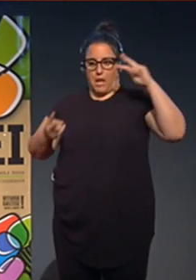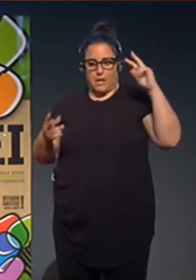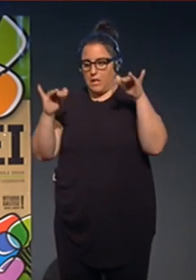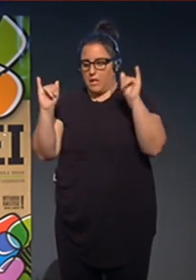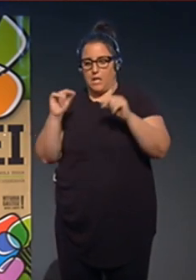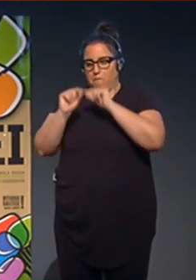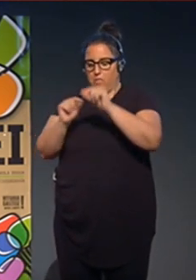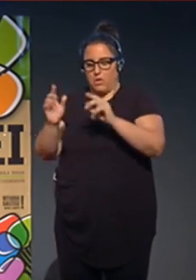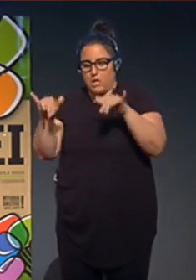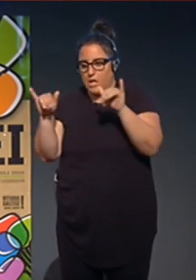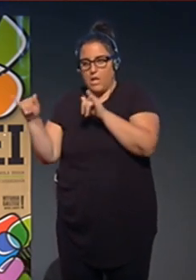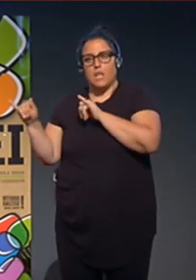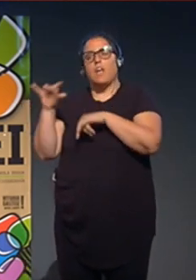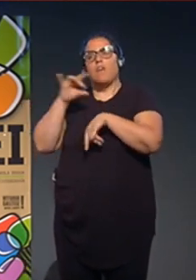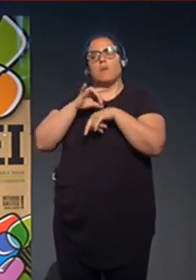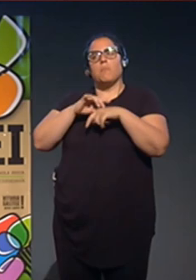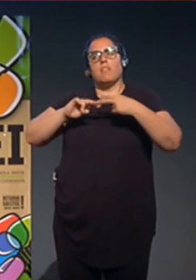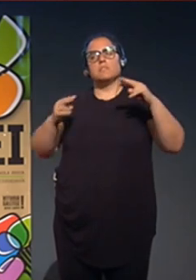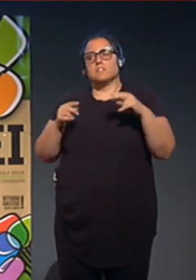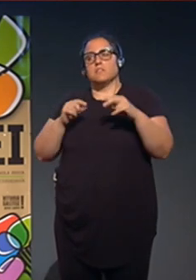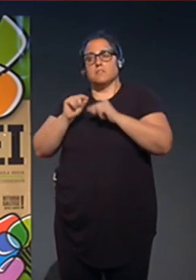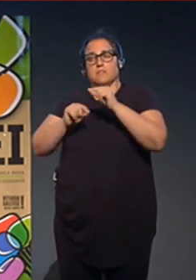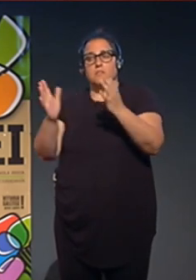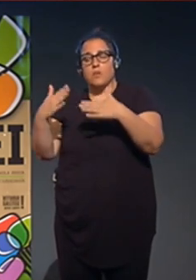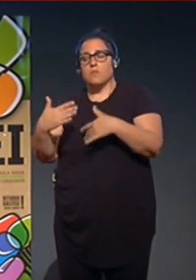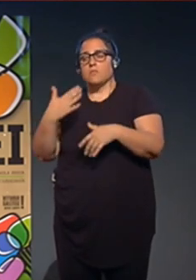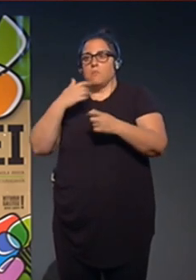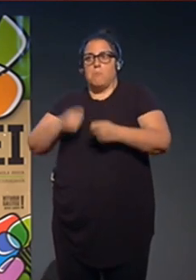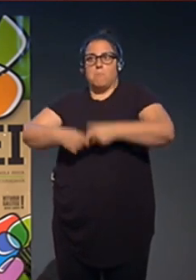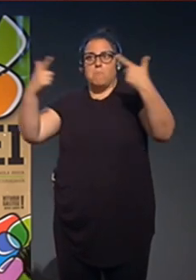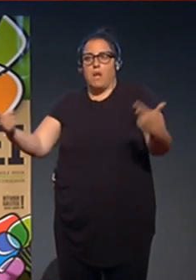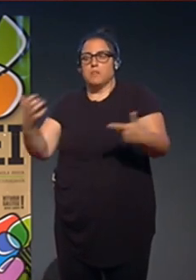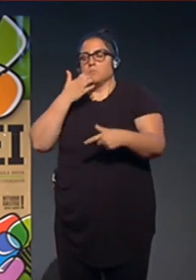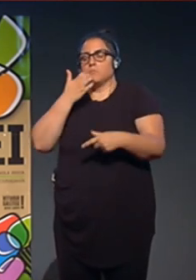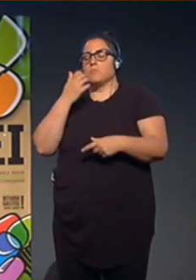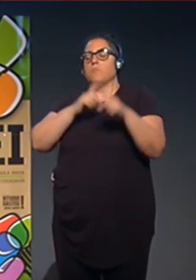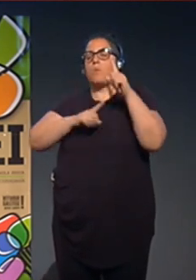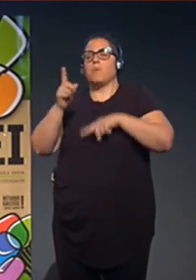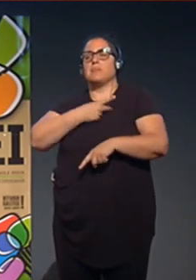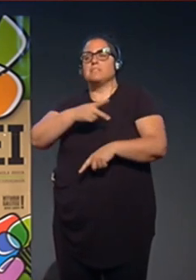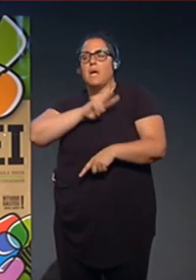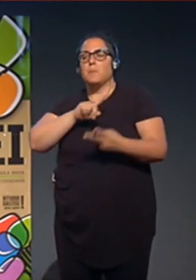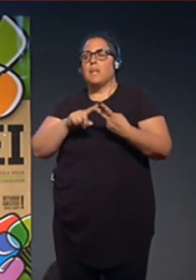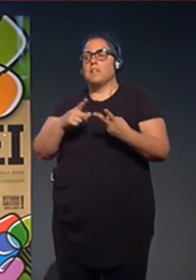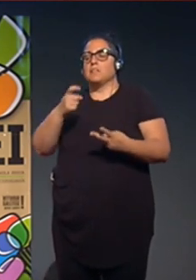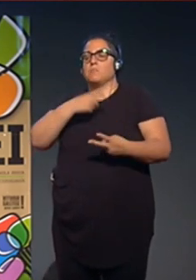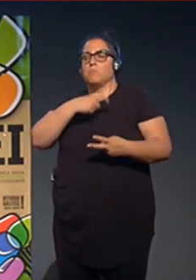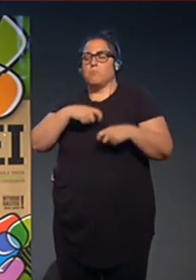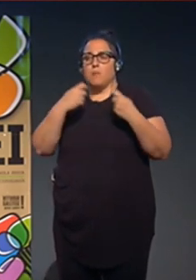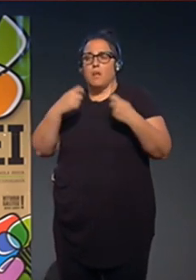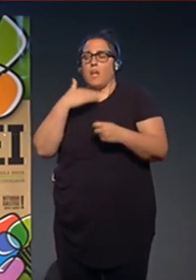por infección crezcan estoy hablando de la diabetis de las cardiovasculares de los cánceres etcétera